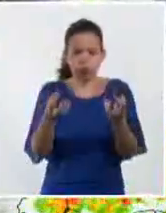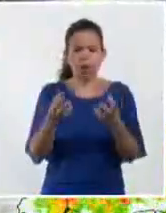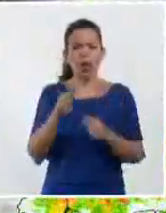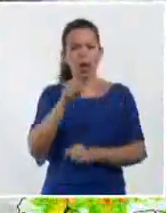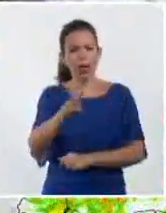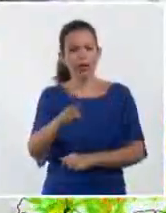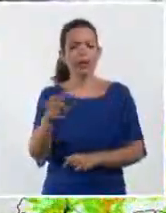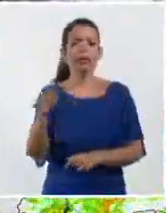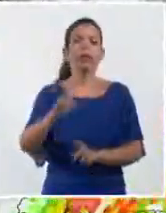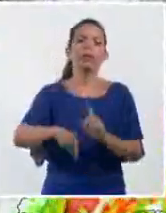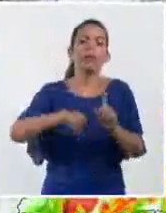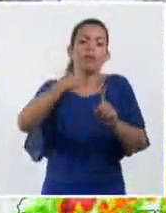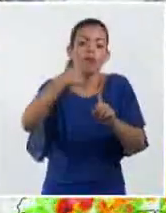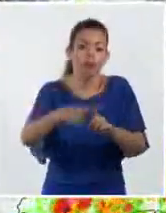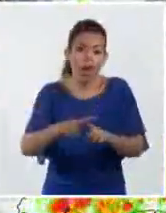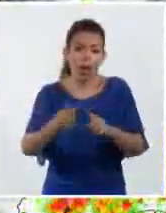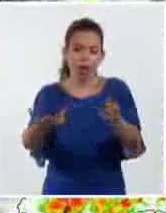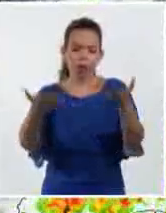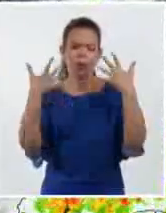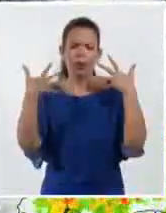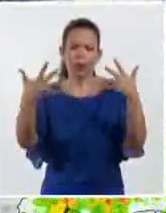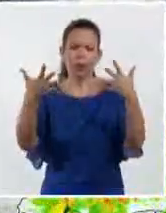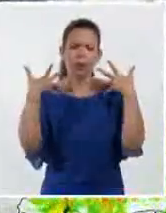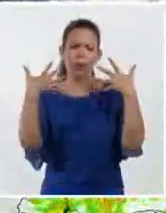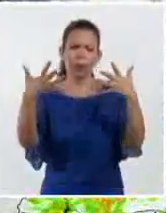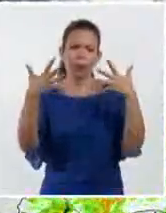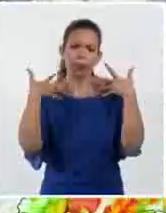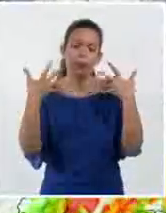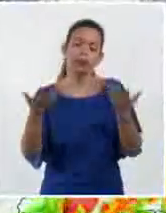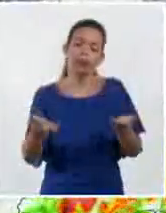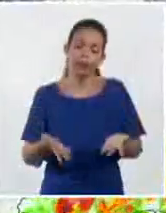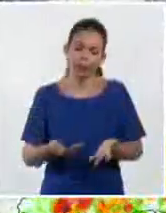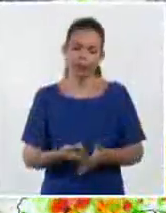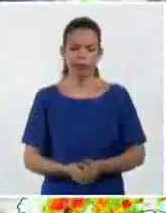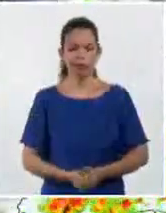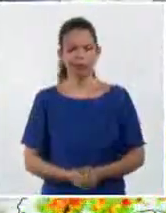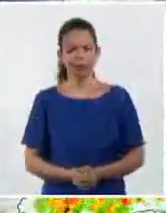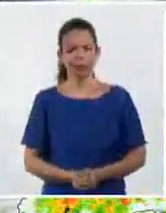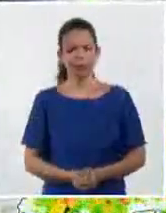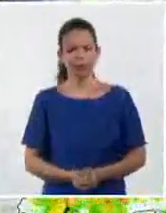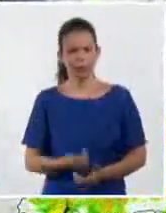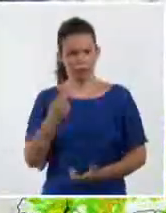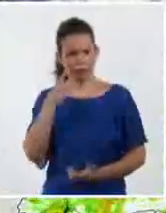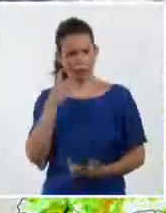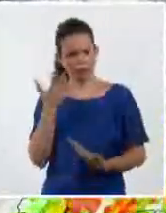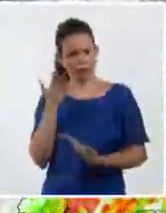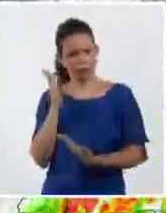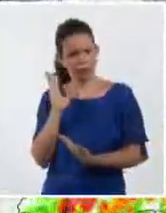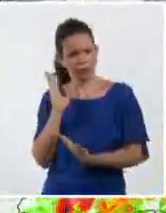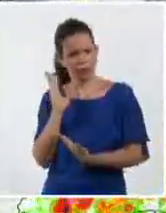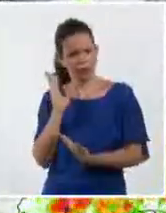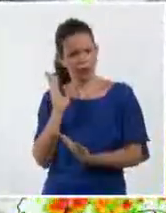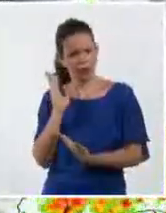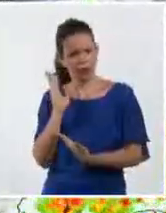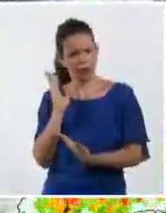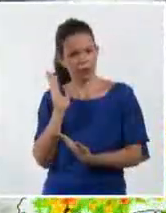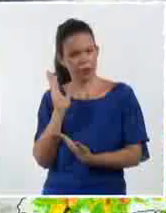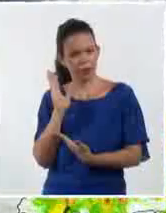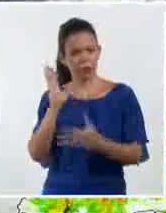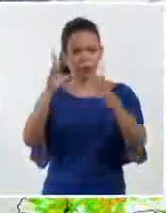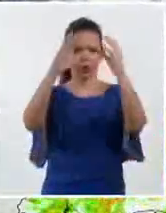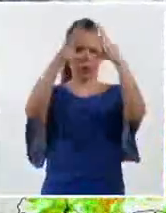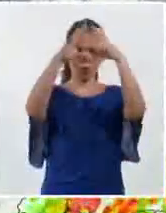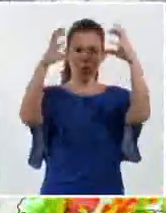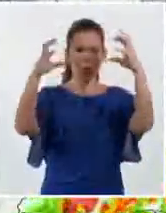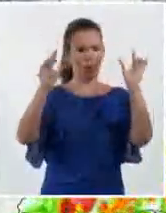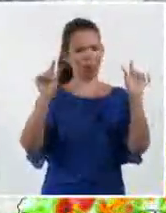del día que favorecieron los procesos de convección y la actividad de chubascos y tormentas eléctricas. En la imagen de satélite se puede apreciar muy poca nubosidad sobre Cuba